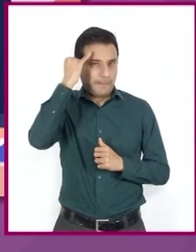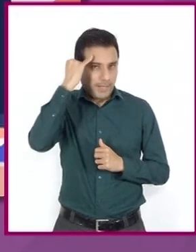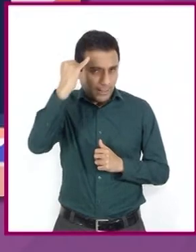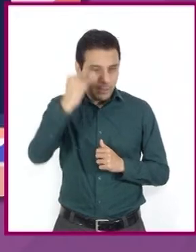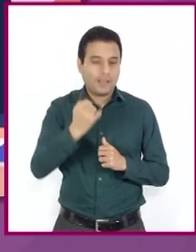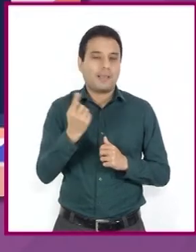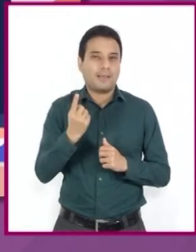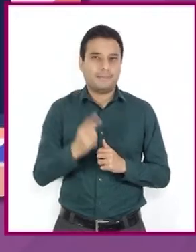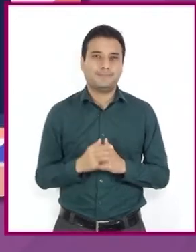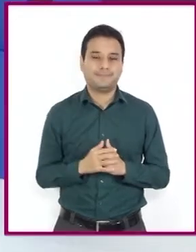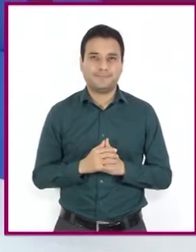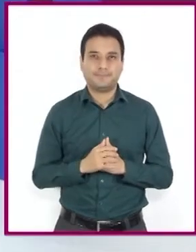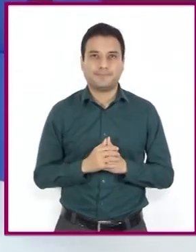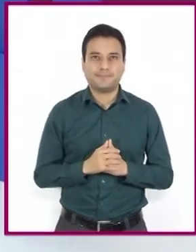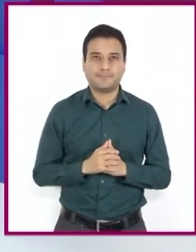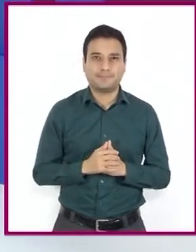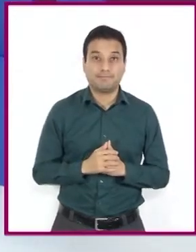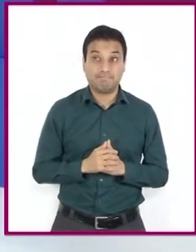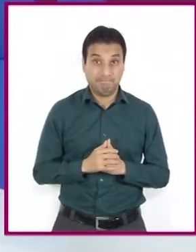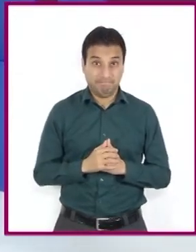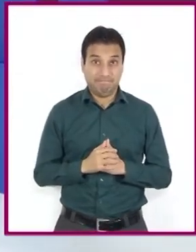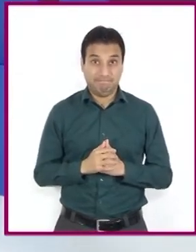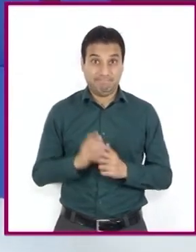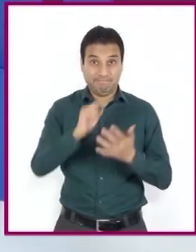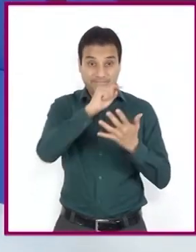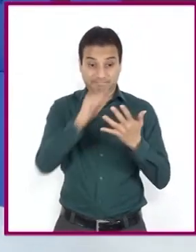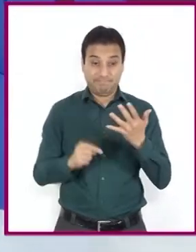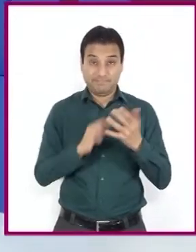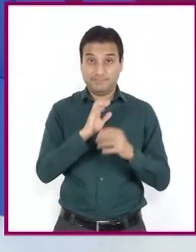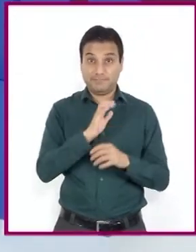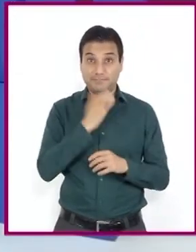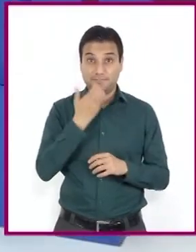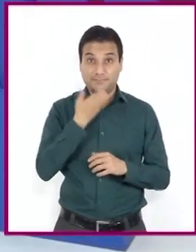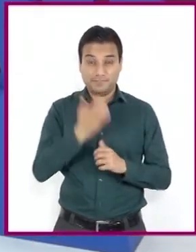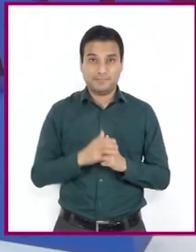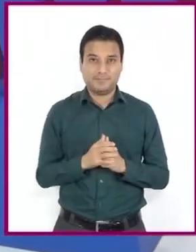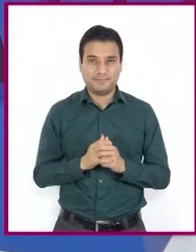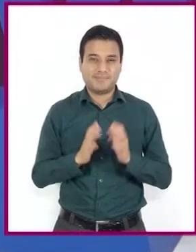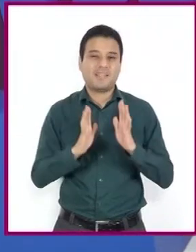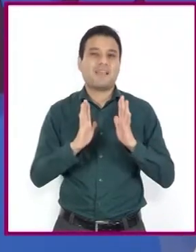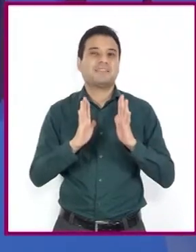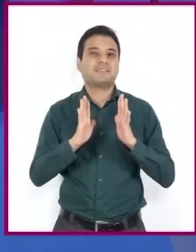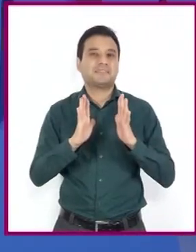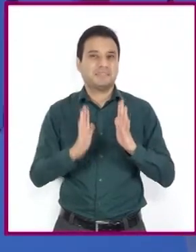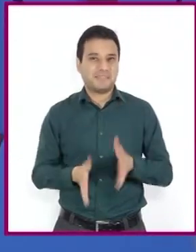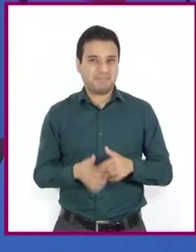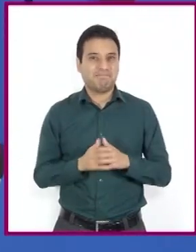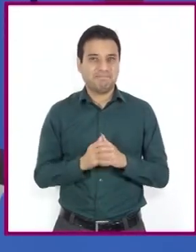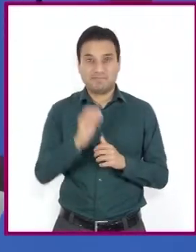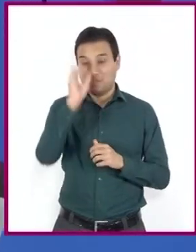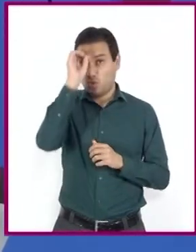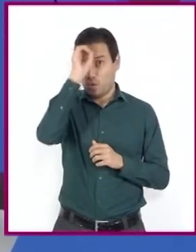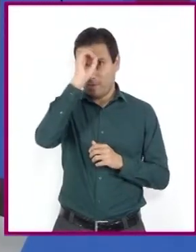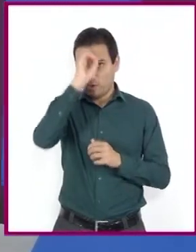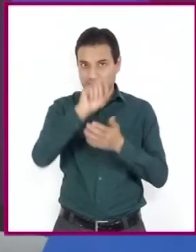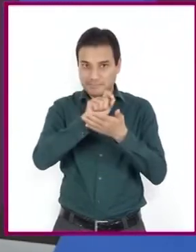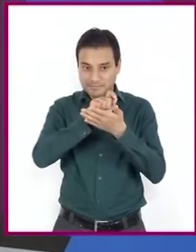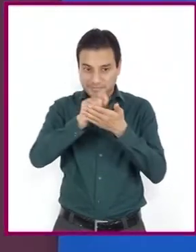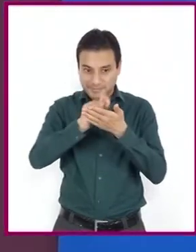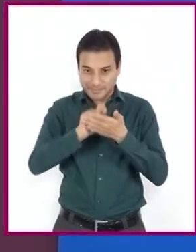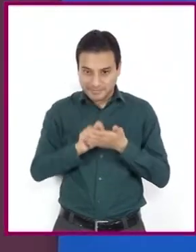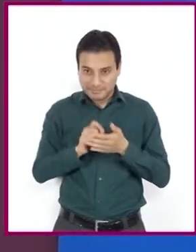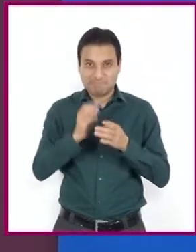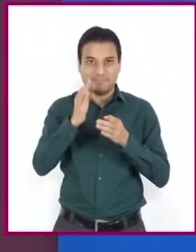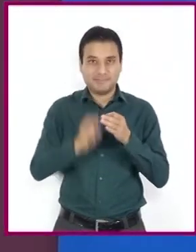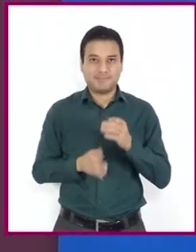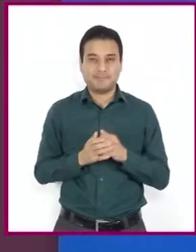que. Bien, vamos llegando al final de nuestro ensayo. Después de los